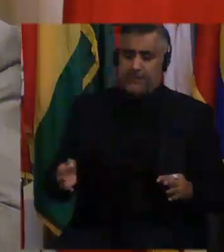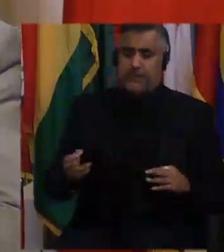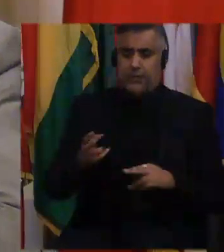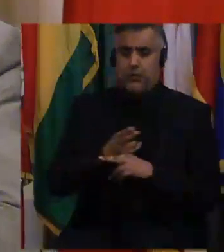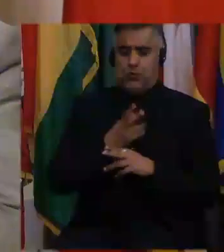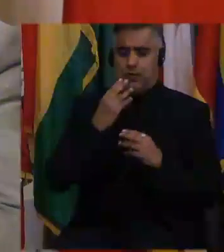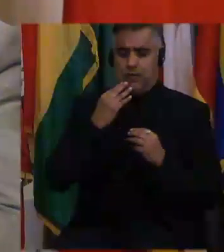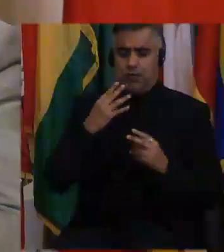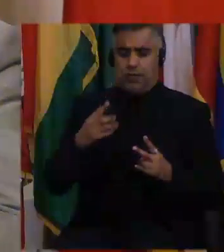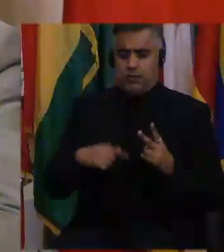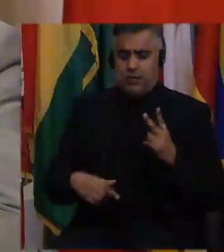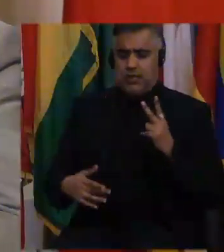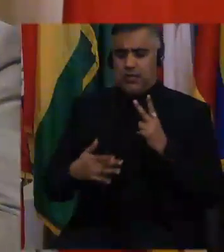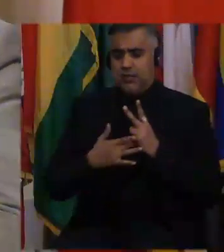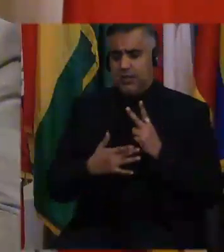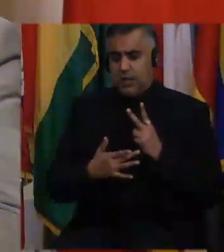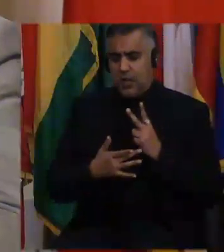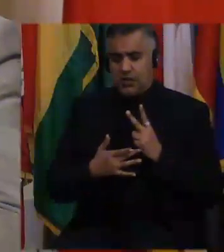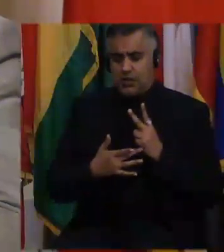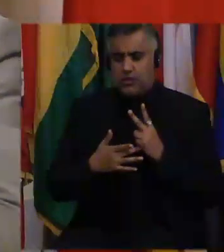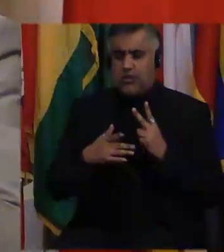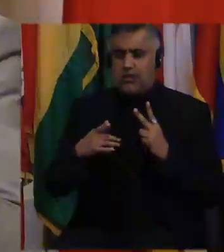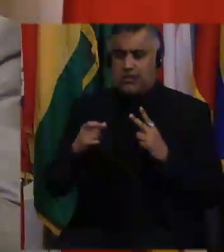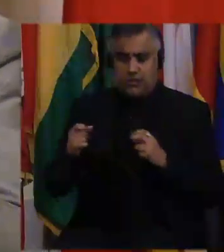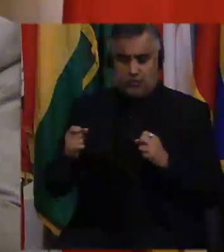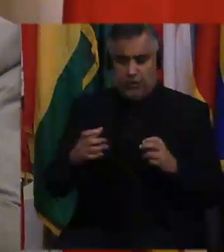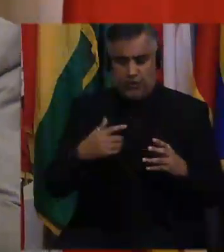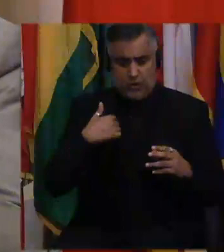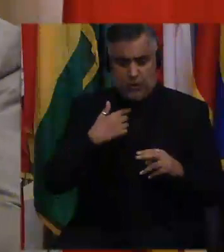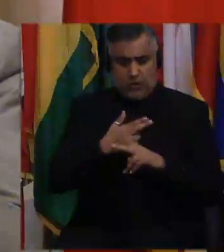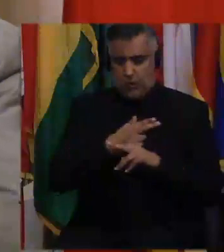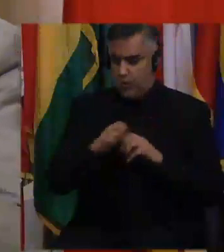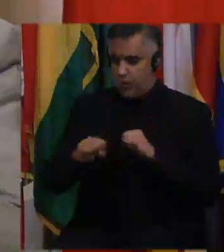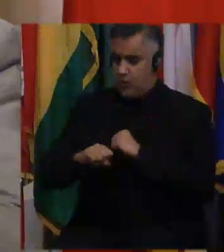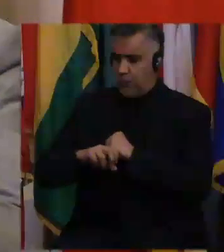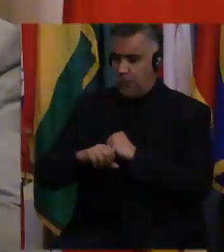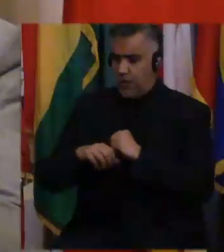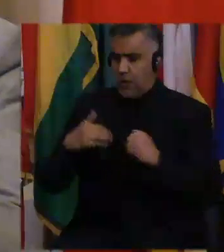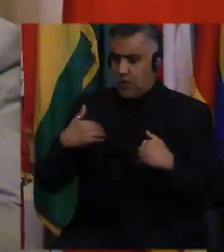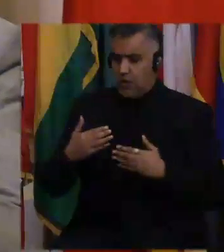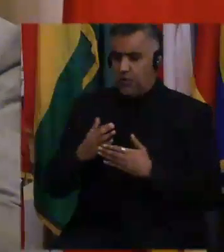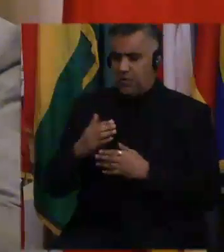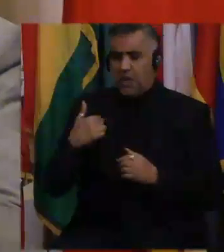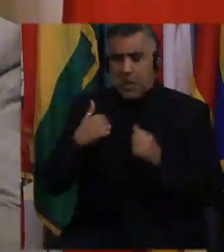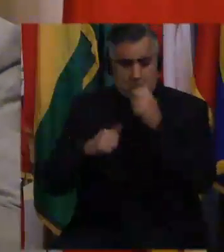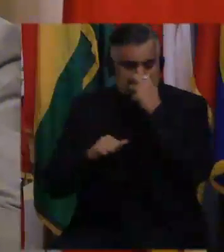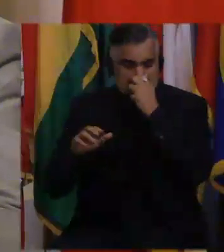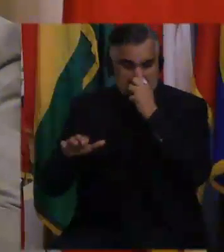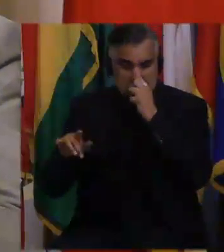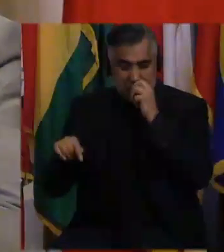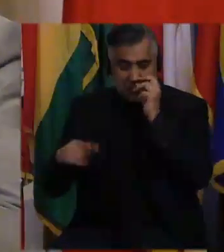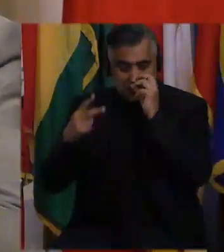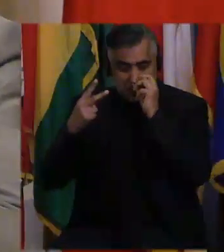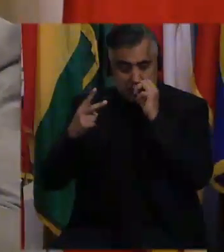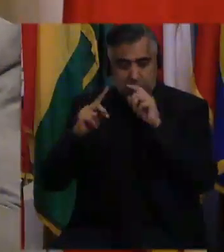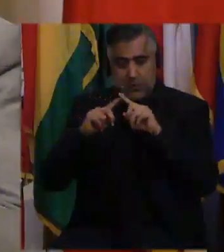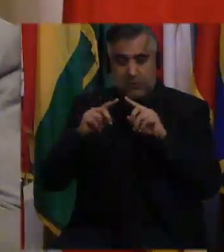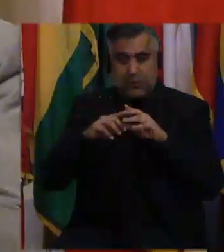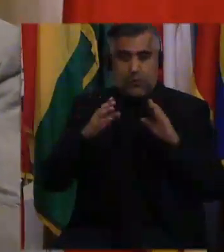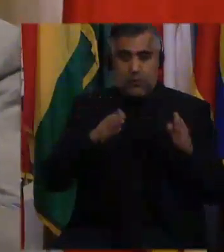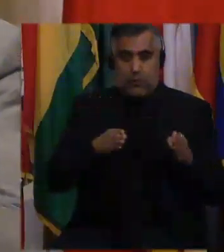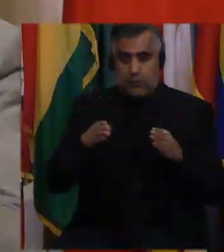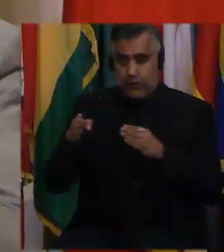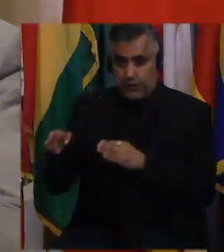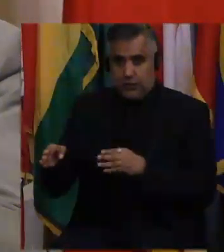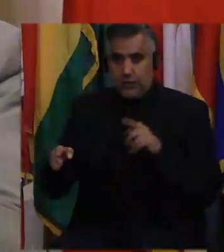especialmente para la promoción de los derechos humanos. Obviamente que nosotros podemos hacer eso en dos esferas. Una que tiene que ver con el uso